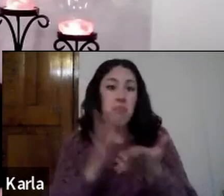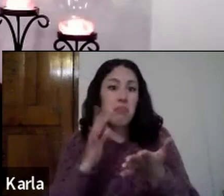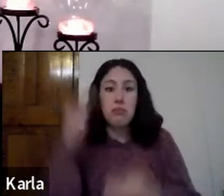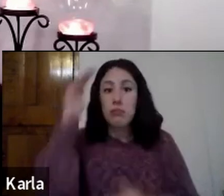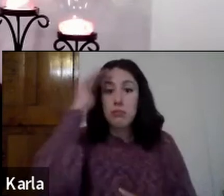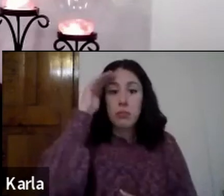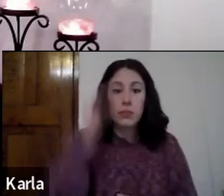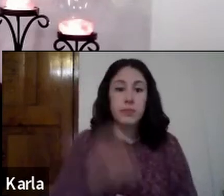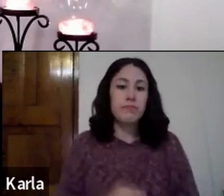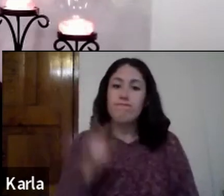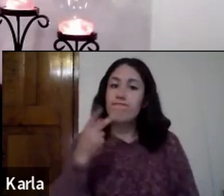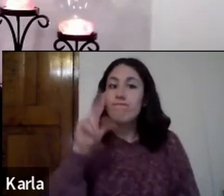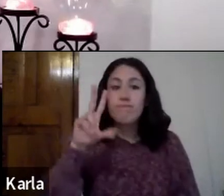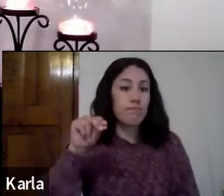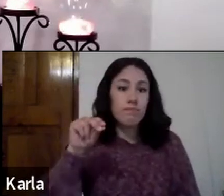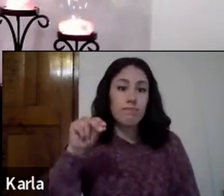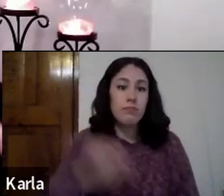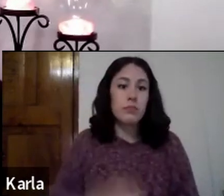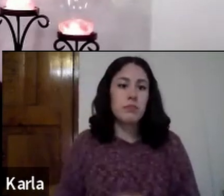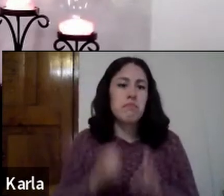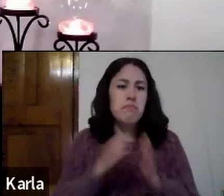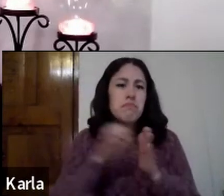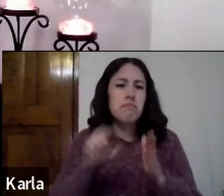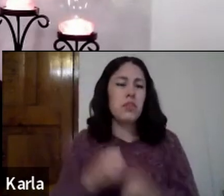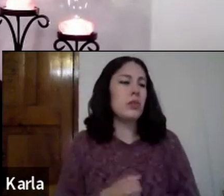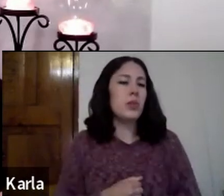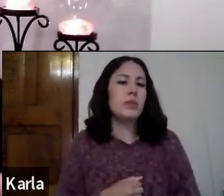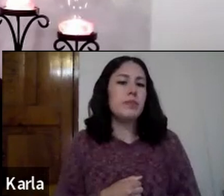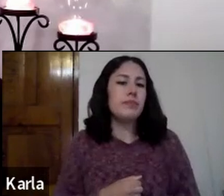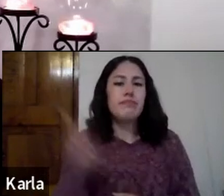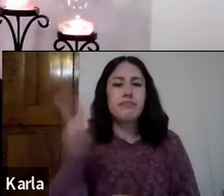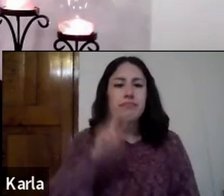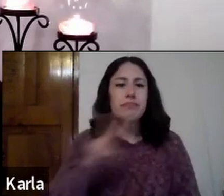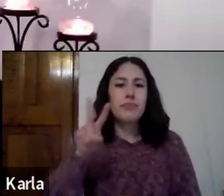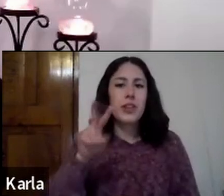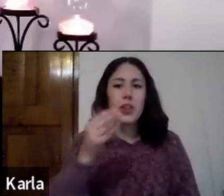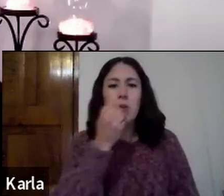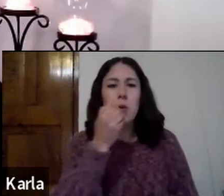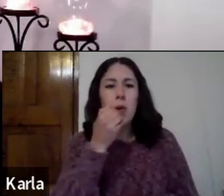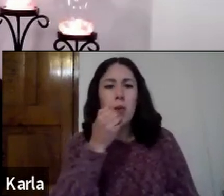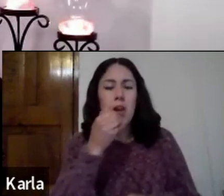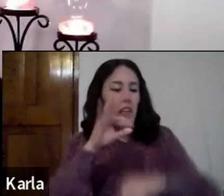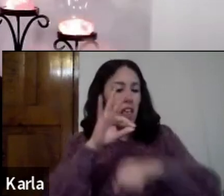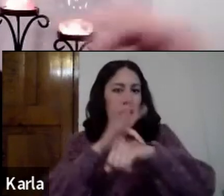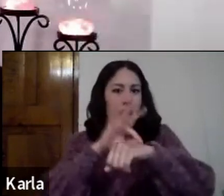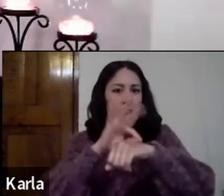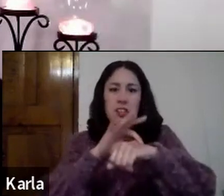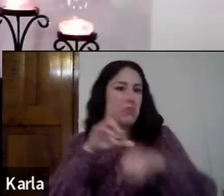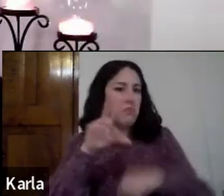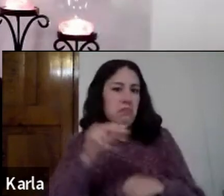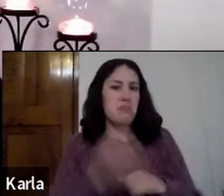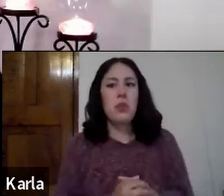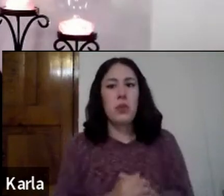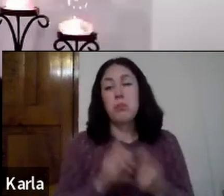a dejar de comer carne los viernes el miércoles de ceniza y el viernes santo un